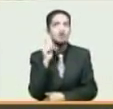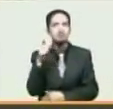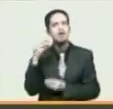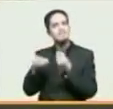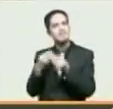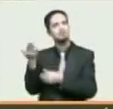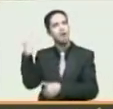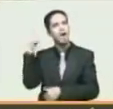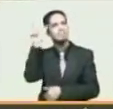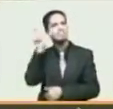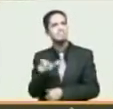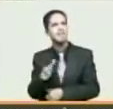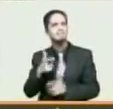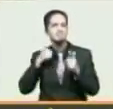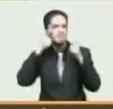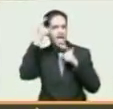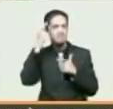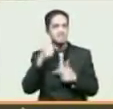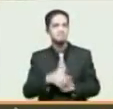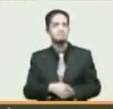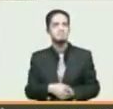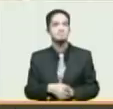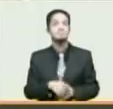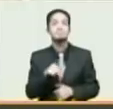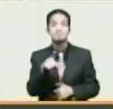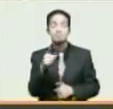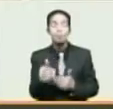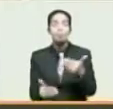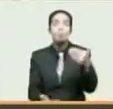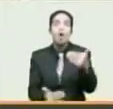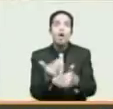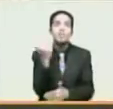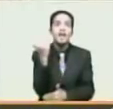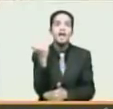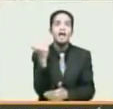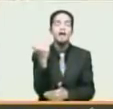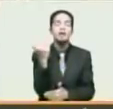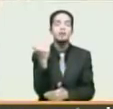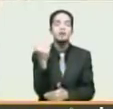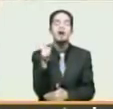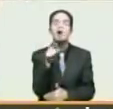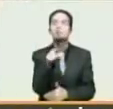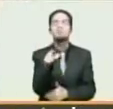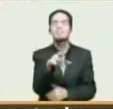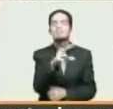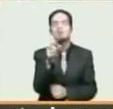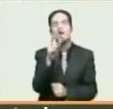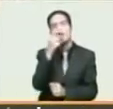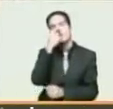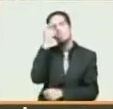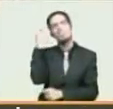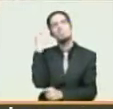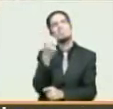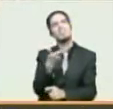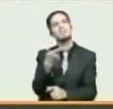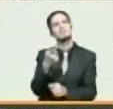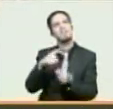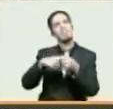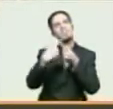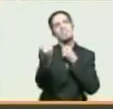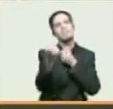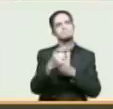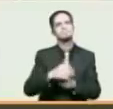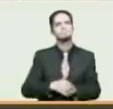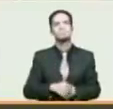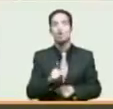comandante Hugo Chávez. De ahí no nos va a sacar nadie. Un modelo que a usted no lo excluye, señor opositor,